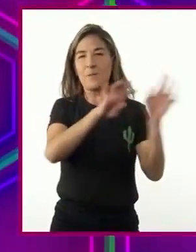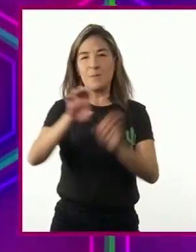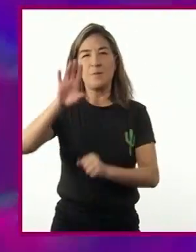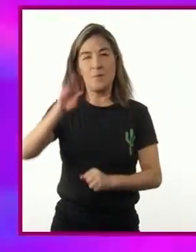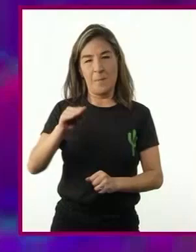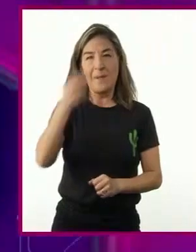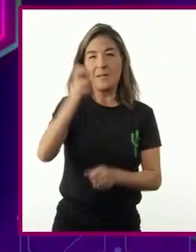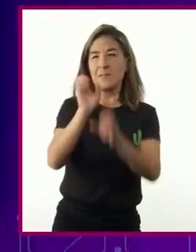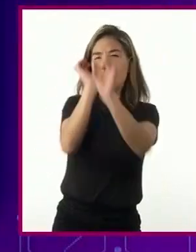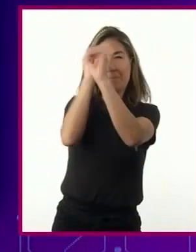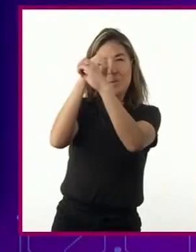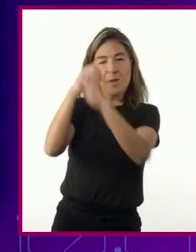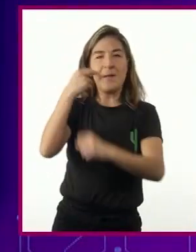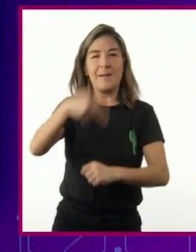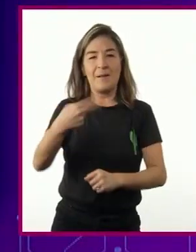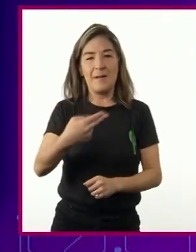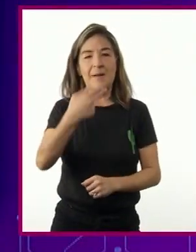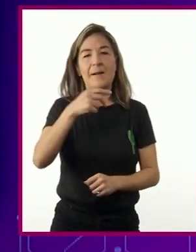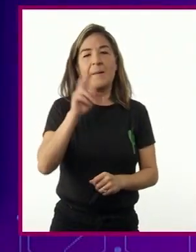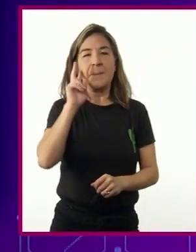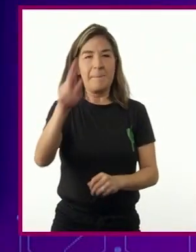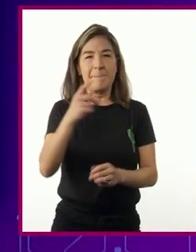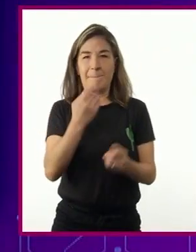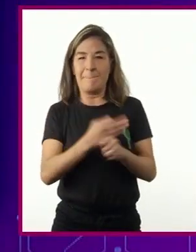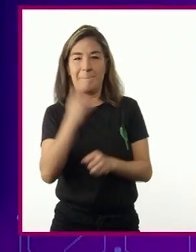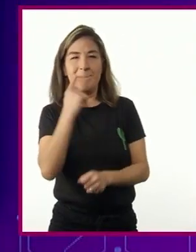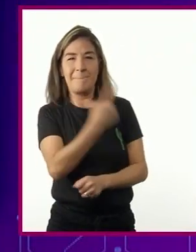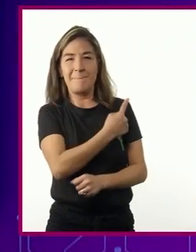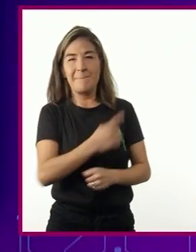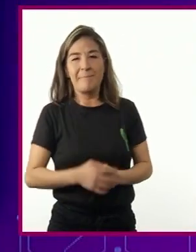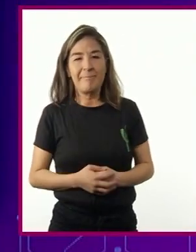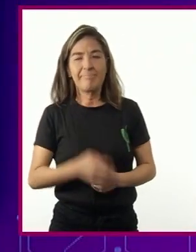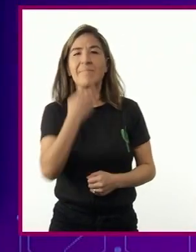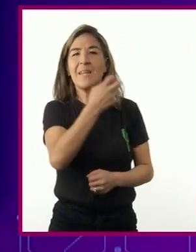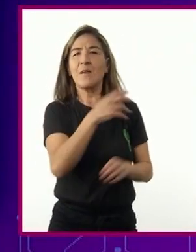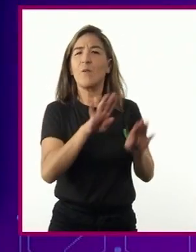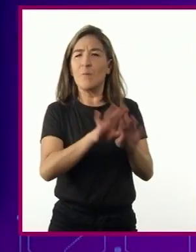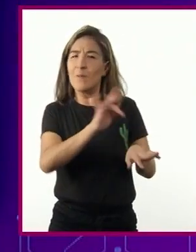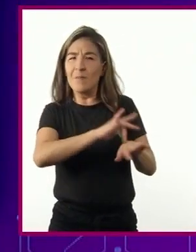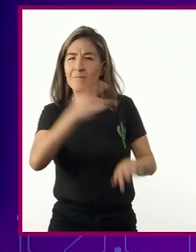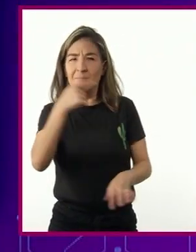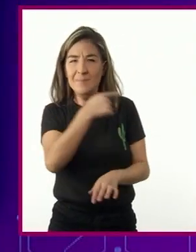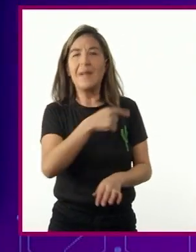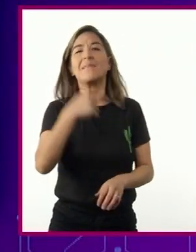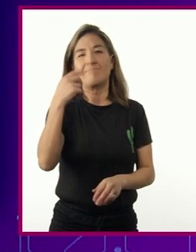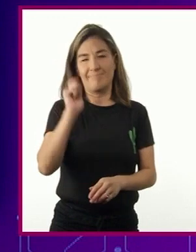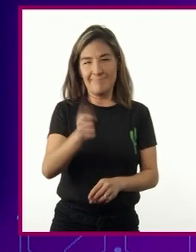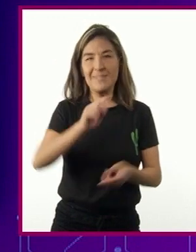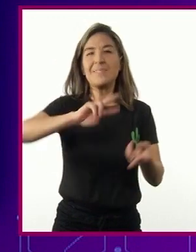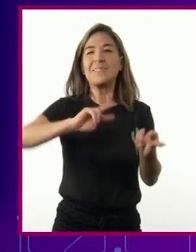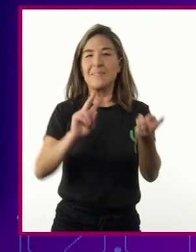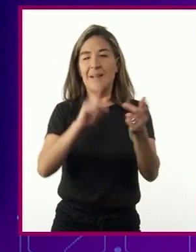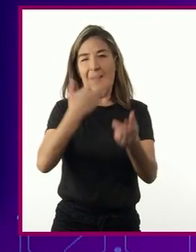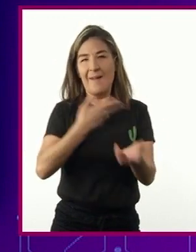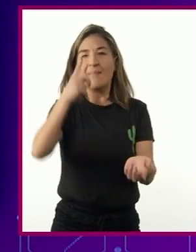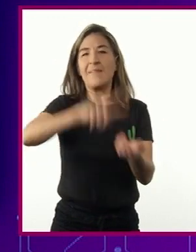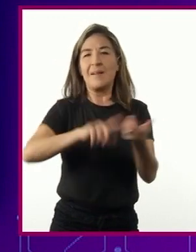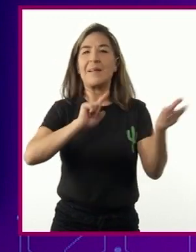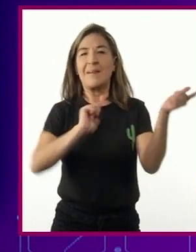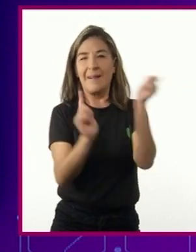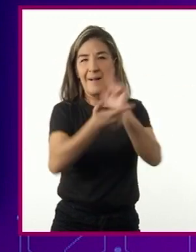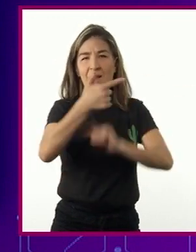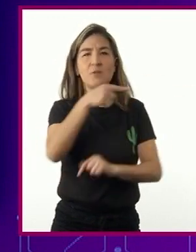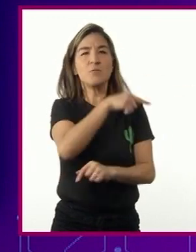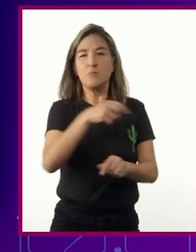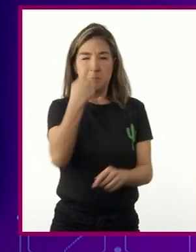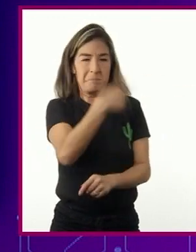logró fotografiar esta imagen, en la que cada mancha brillante es una galaxia que contiene sus